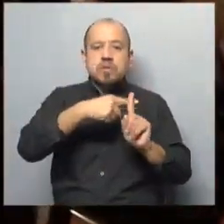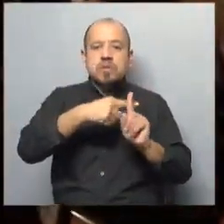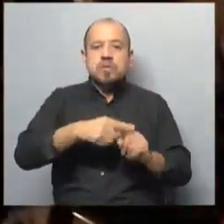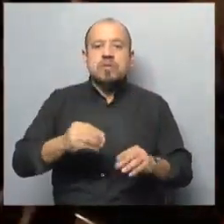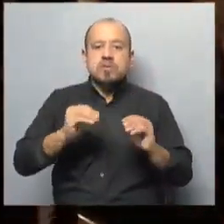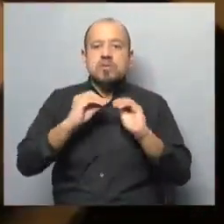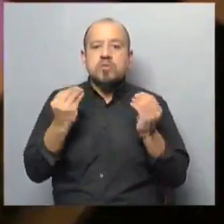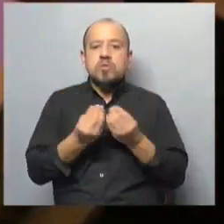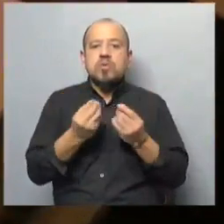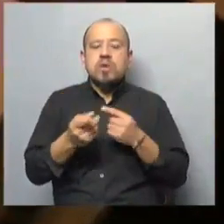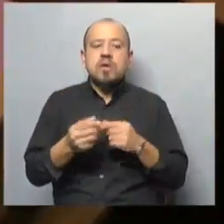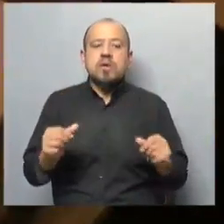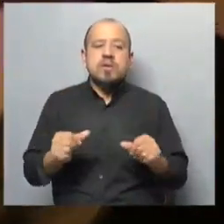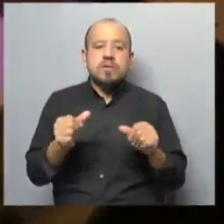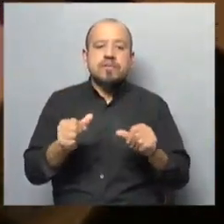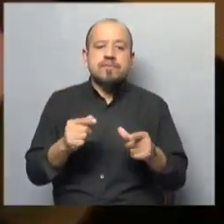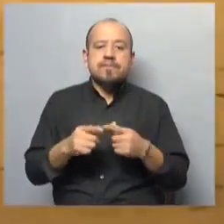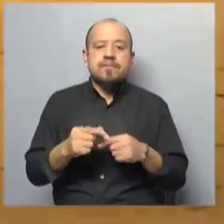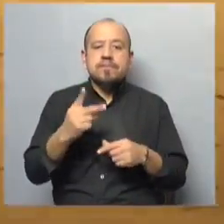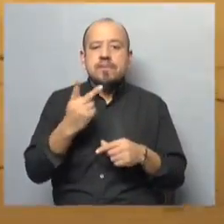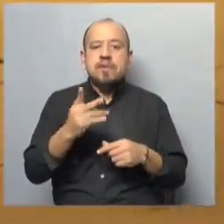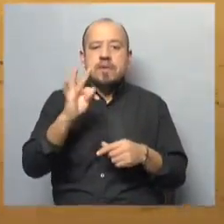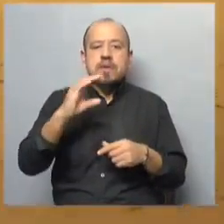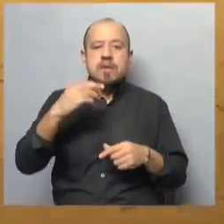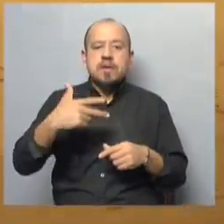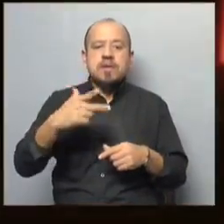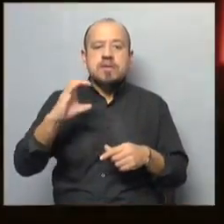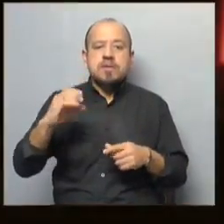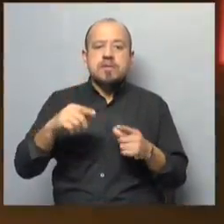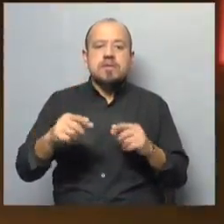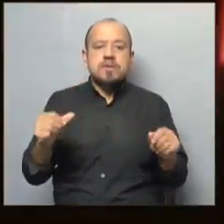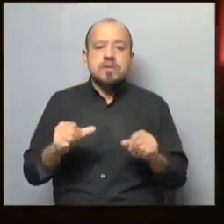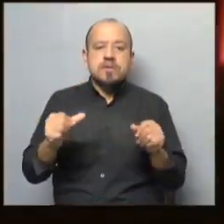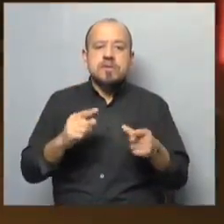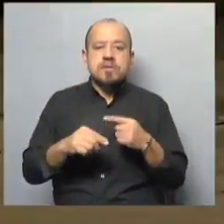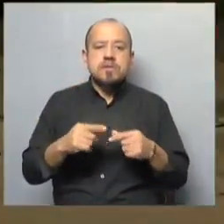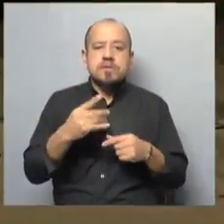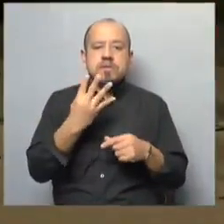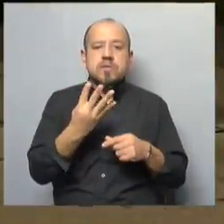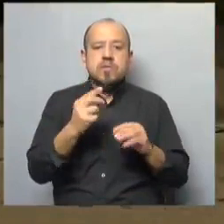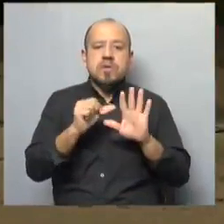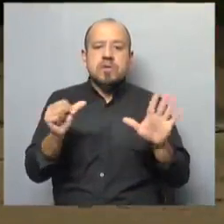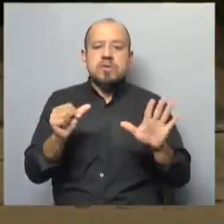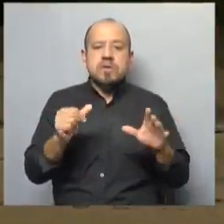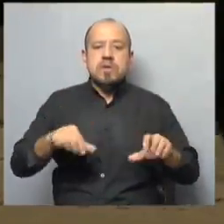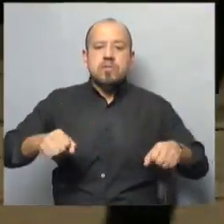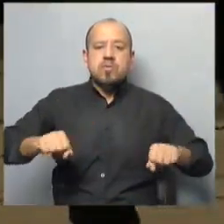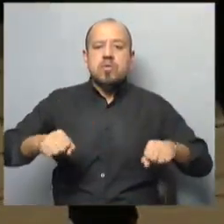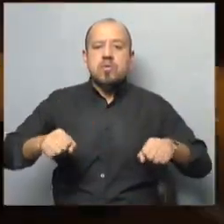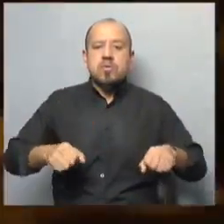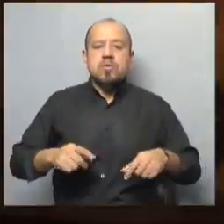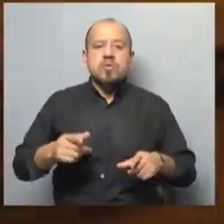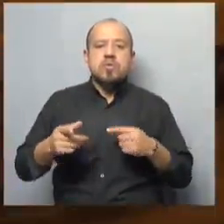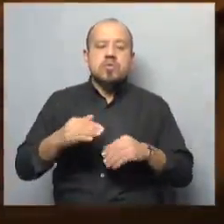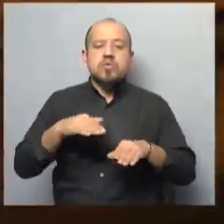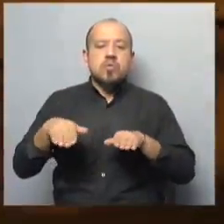de 2.300 realizadas, 2 THC de un total de 6 realizados, 46 motos incautadas, un auto